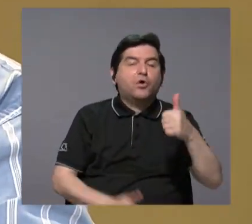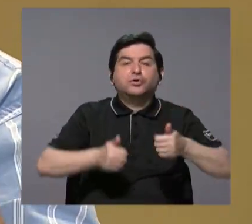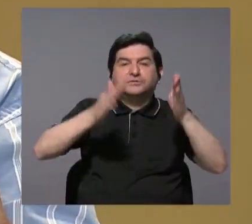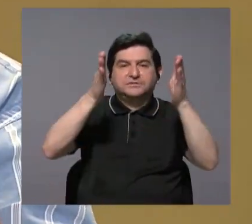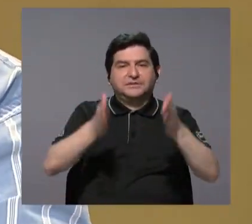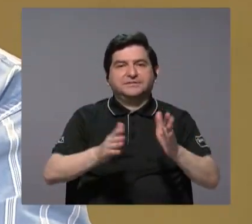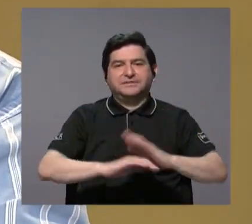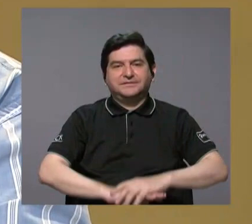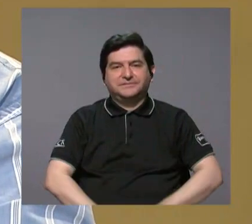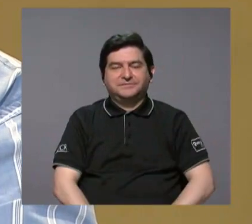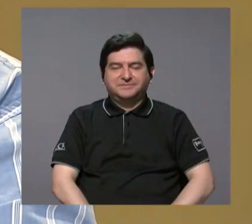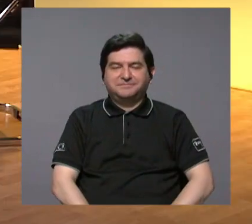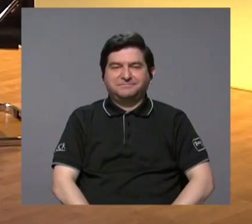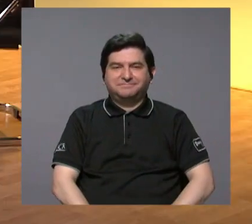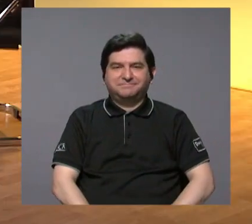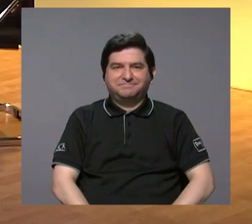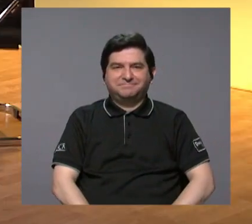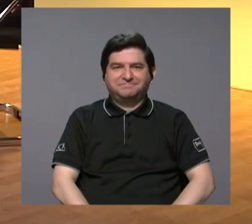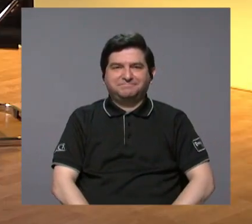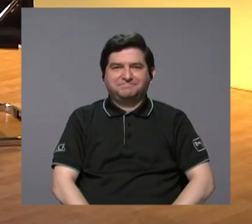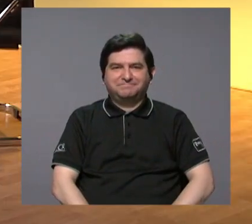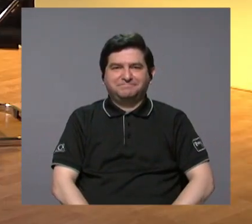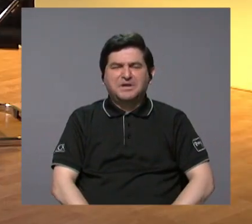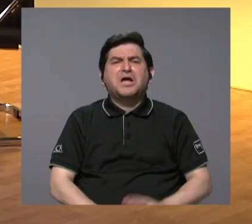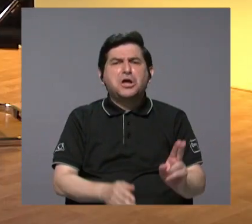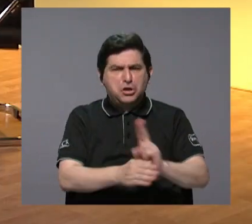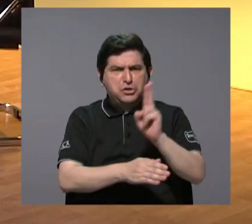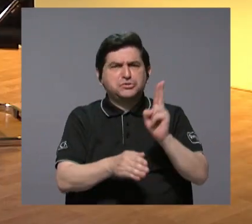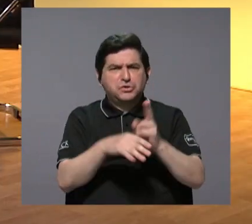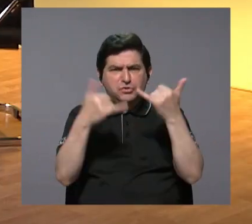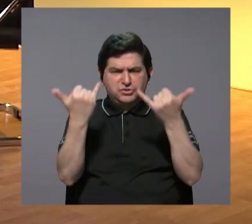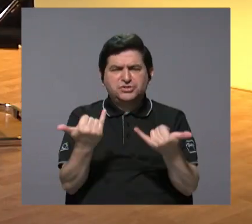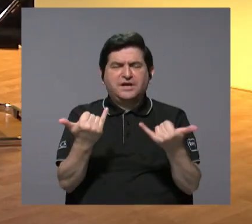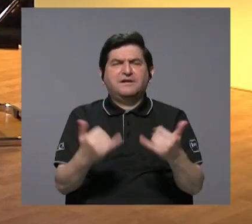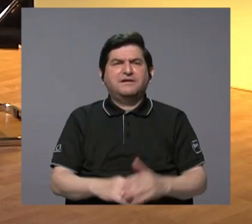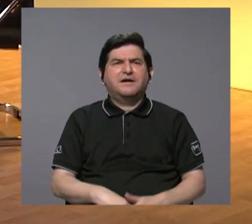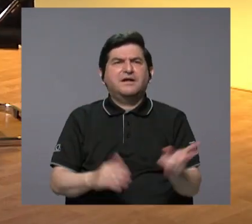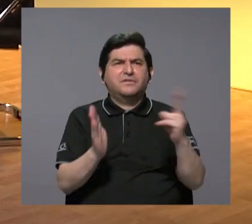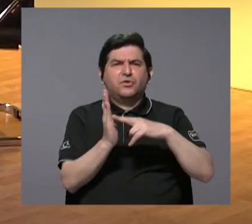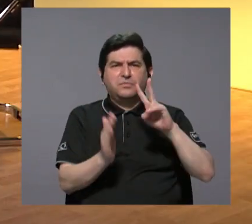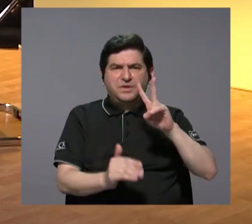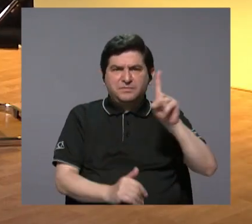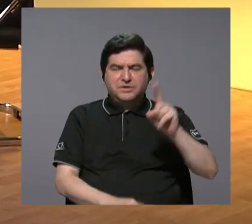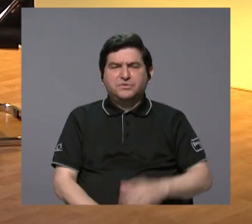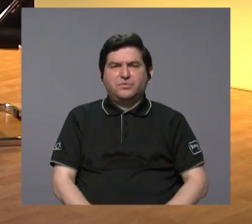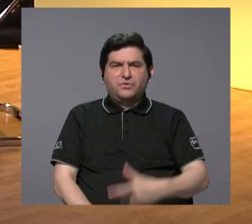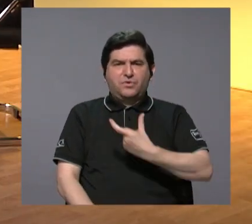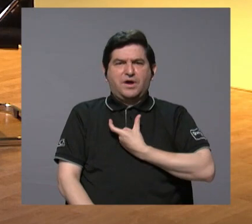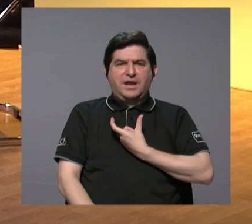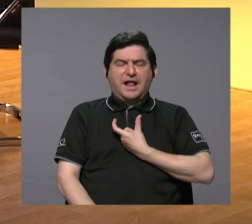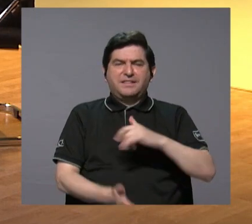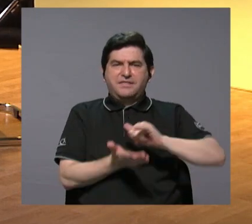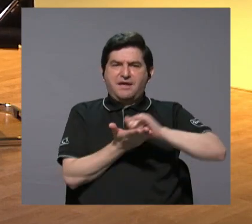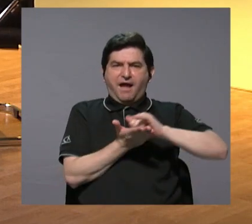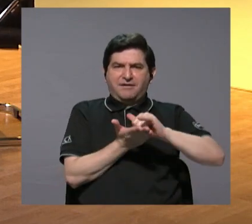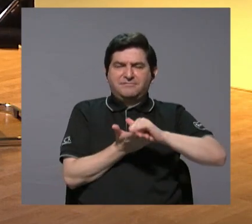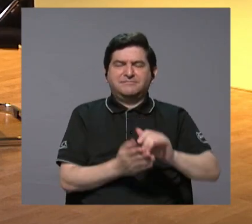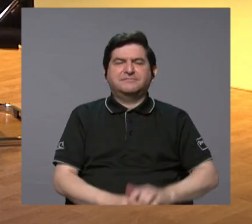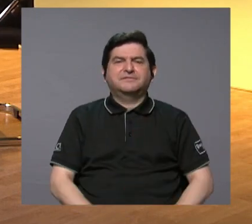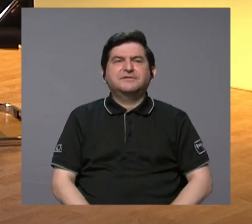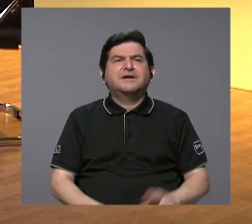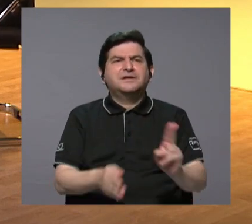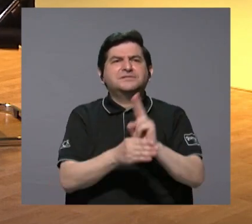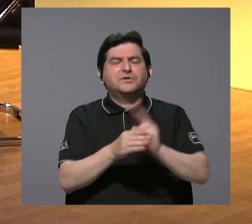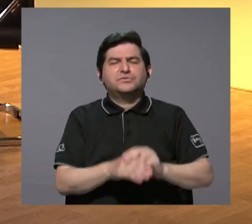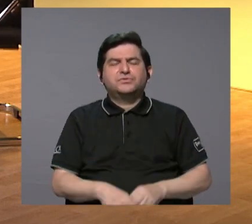candidatos. Entonces, bueno, y se usó en el 2021 para la alcaldía de Nueva York, se ha usado en